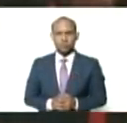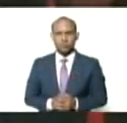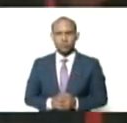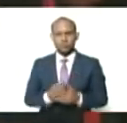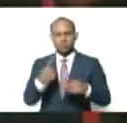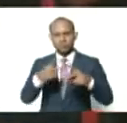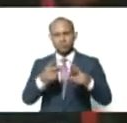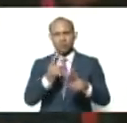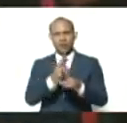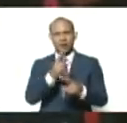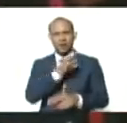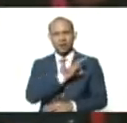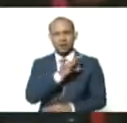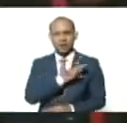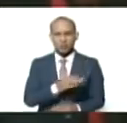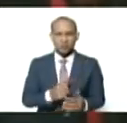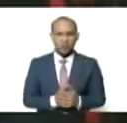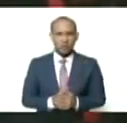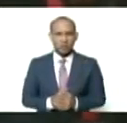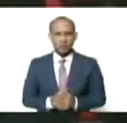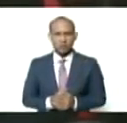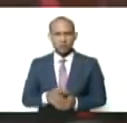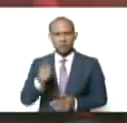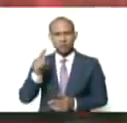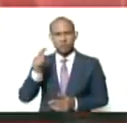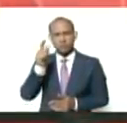tiktokteros, lo llaman tiktokteros ahora, ¿no, Alfred Nazaret?